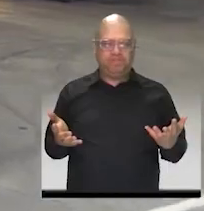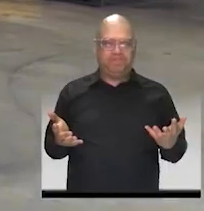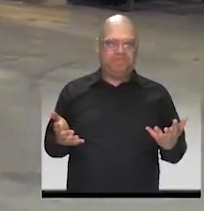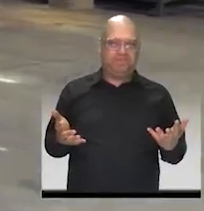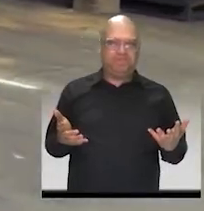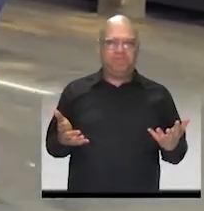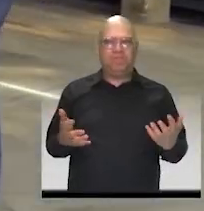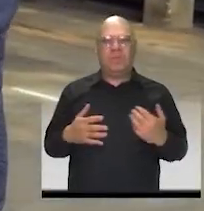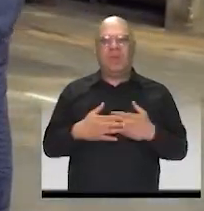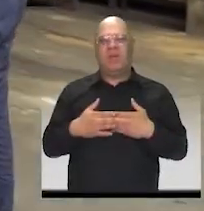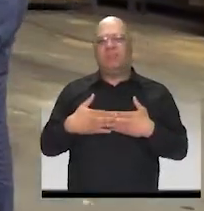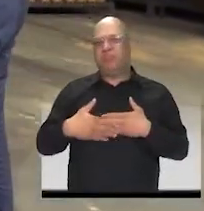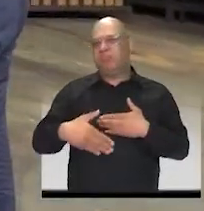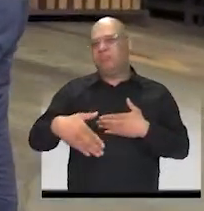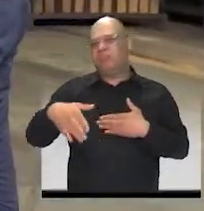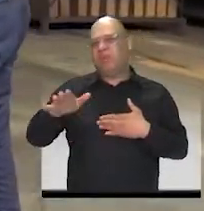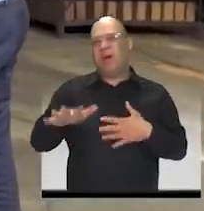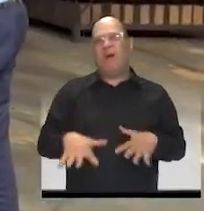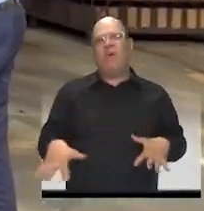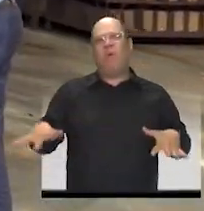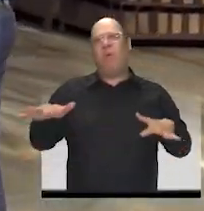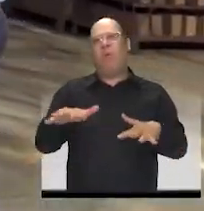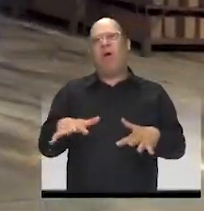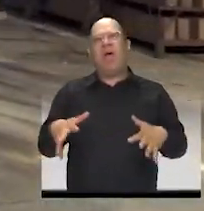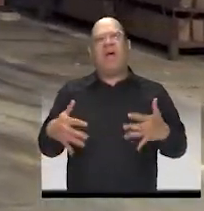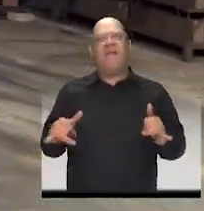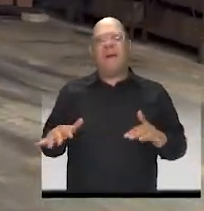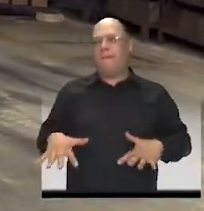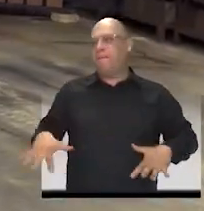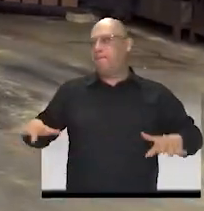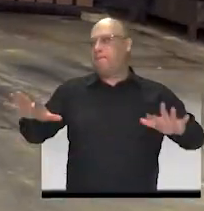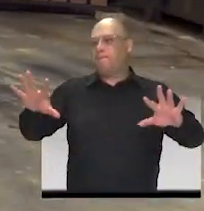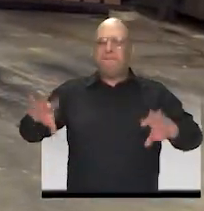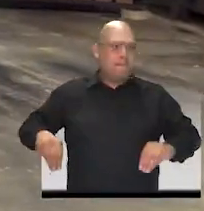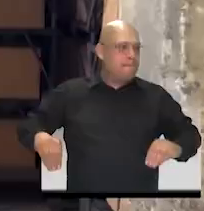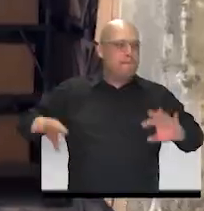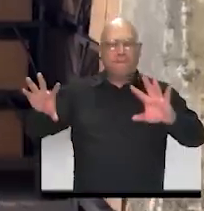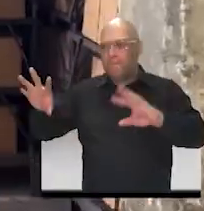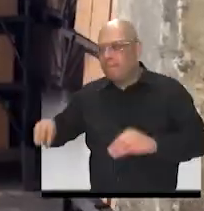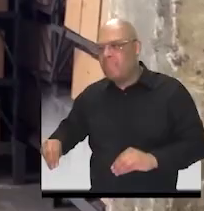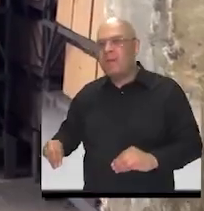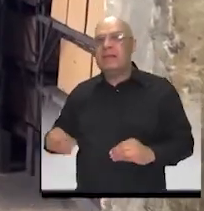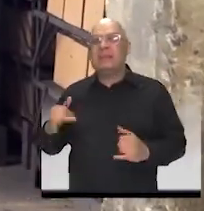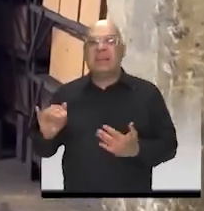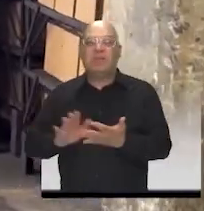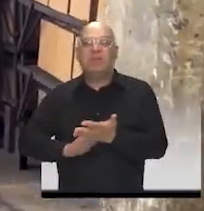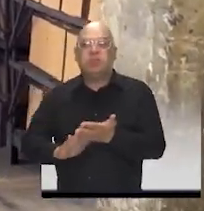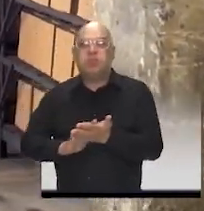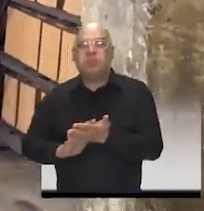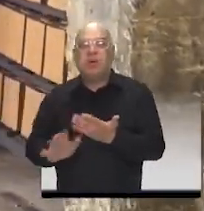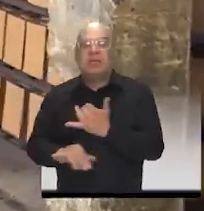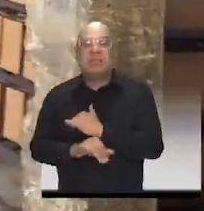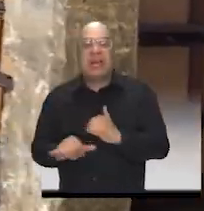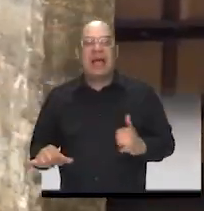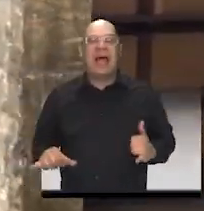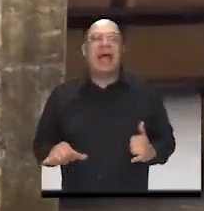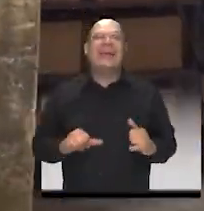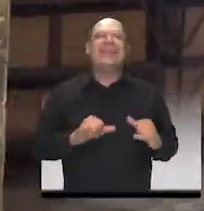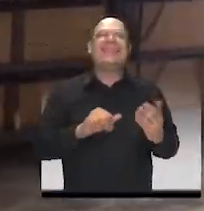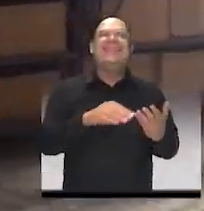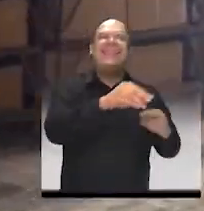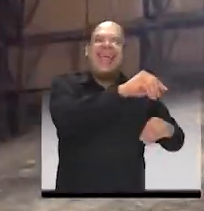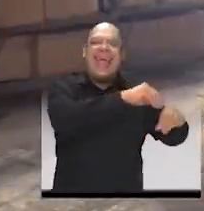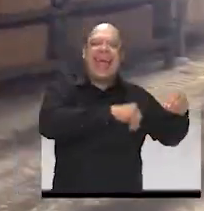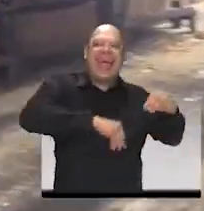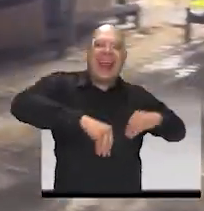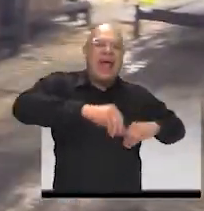tenemos las minas del sitio agotadas. Entonces el problema se ha resuelto reciclando tierra de